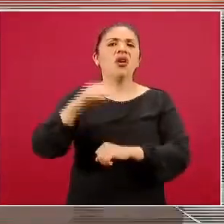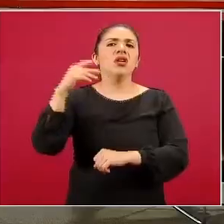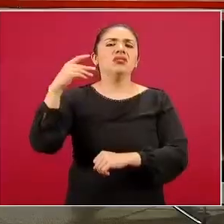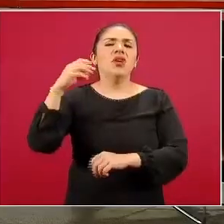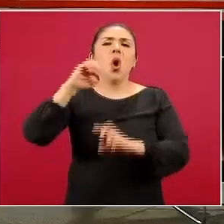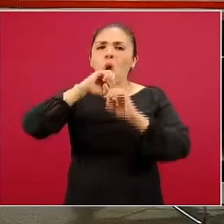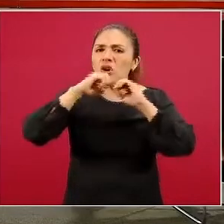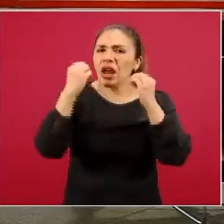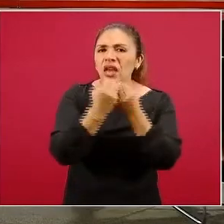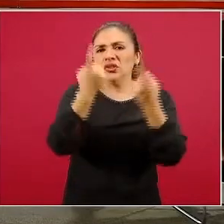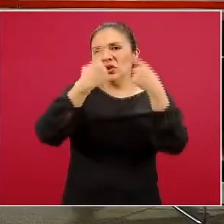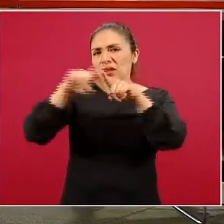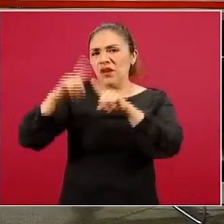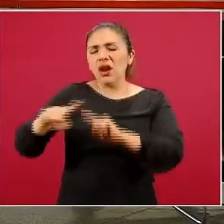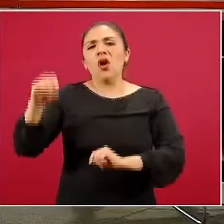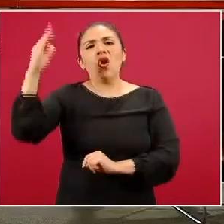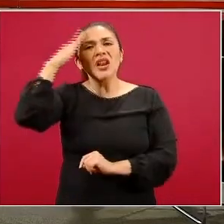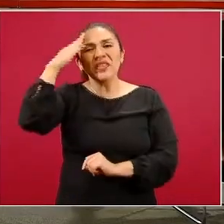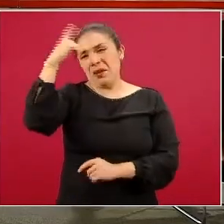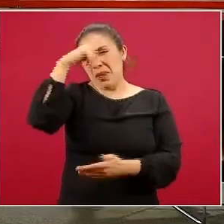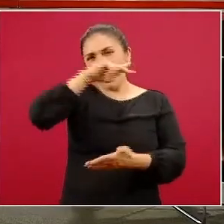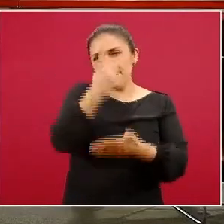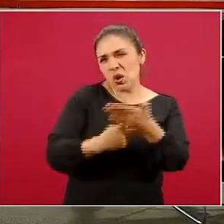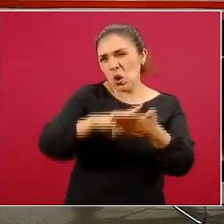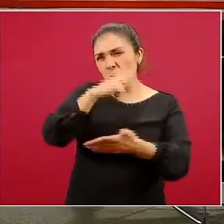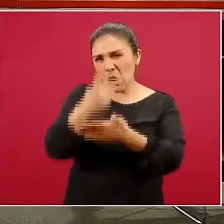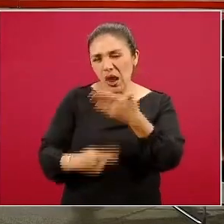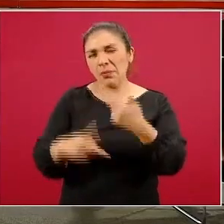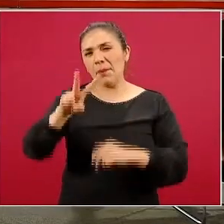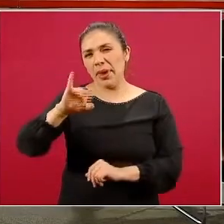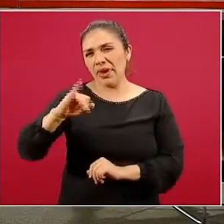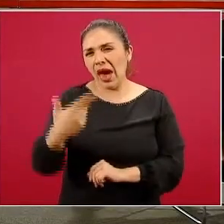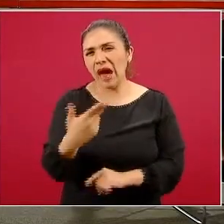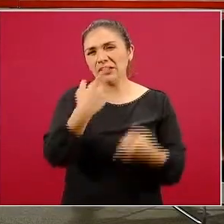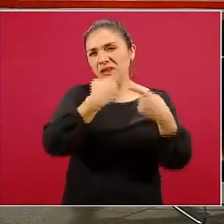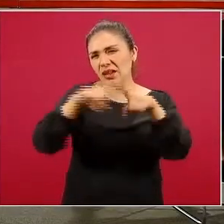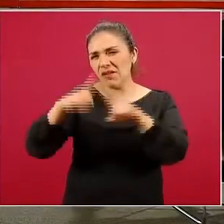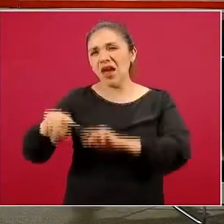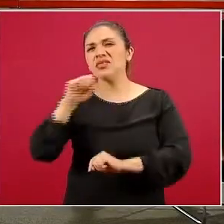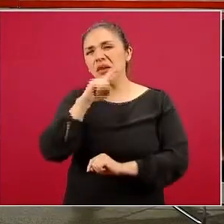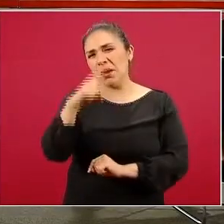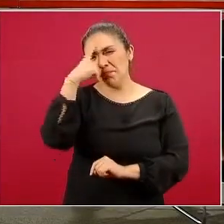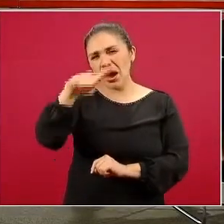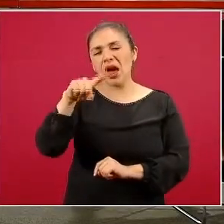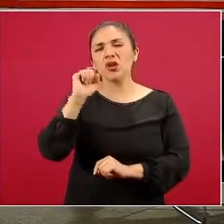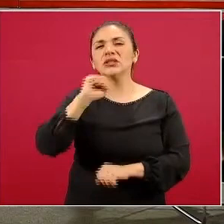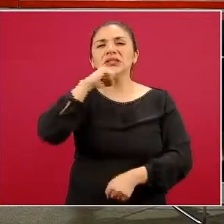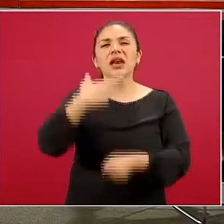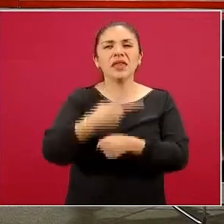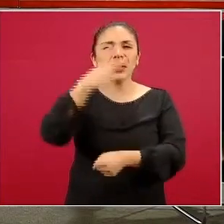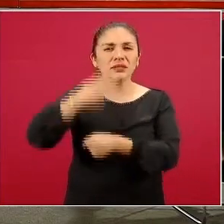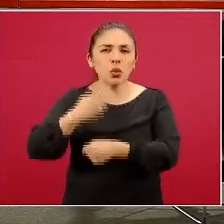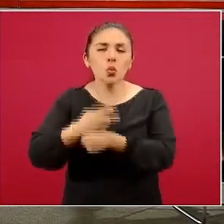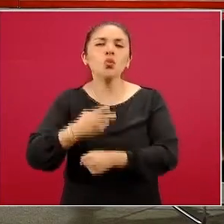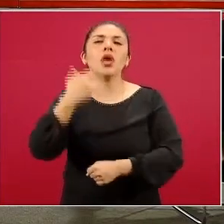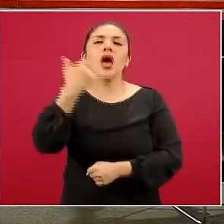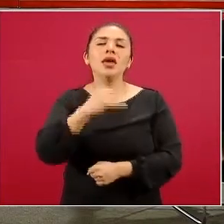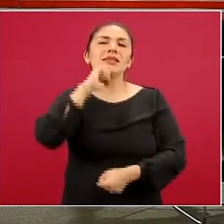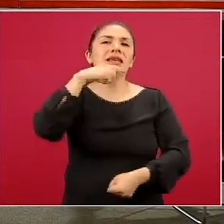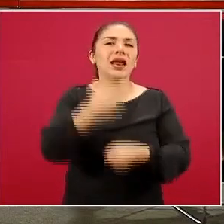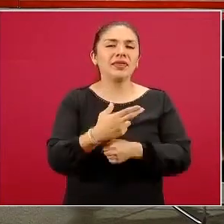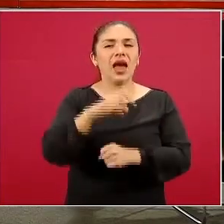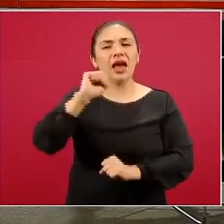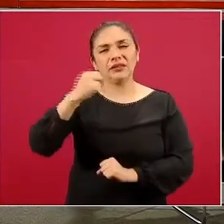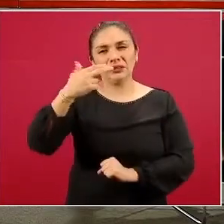sociedad civil, líderes de programas de VIH, y también en términos de la Subsecretaría y de la Secretaría